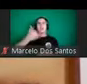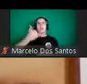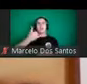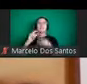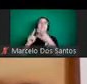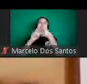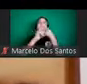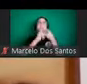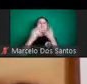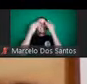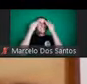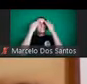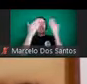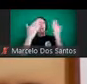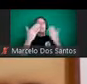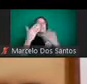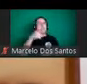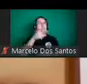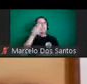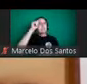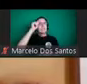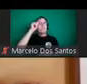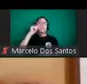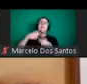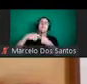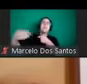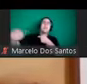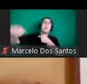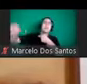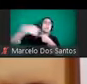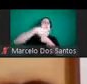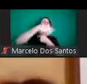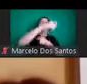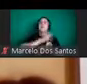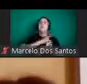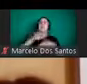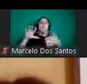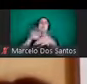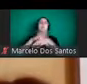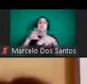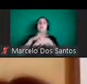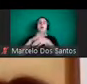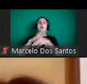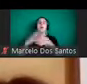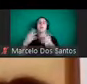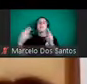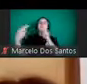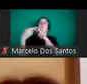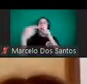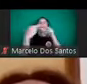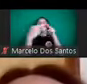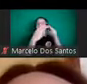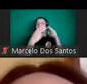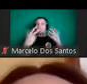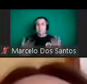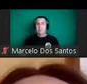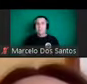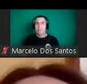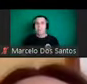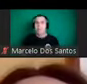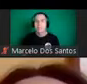¿verdad? El poder encontrarnos entre tantas personas al mismo tiempo. Bueno, Diana, hay que recordar, muy agradecida,